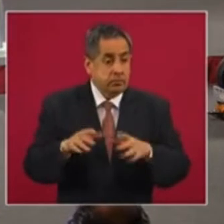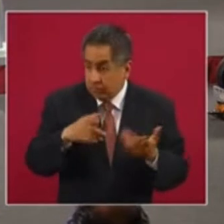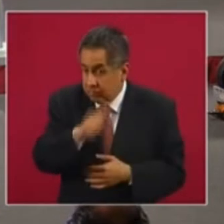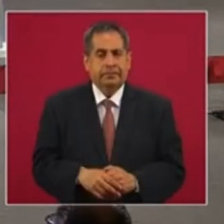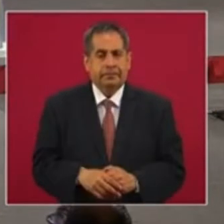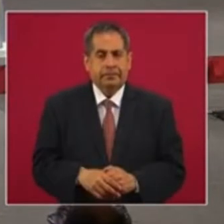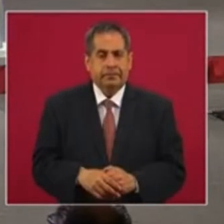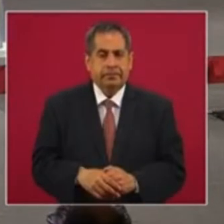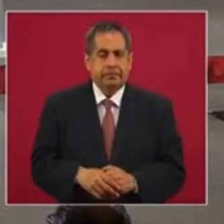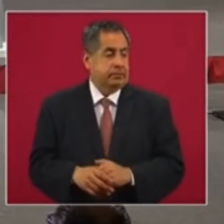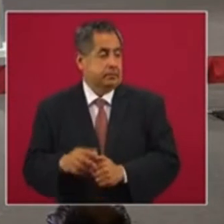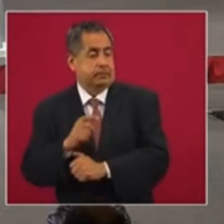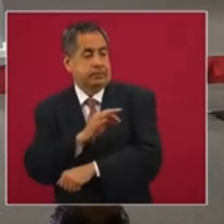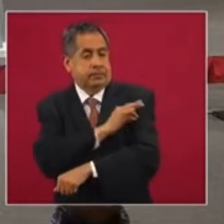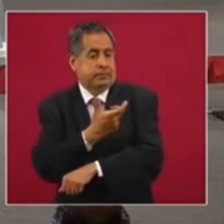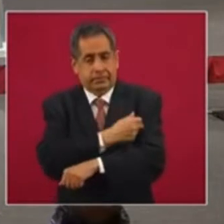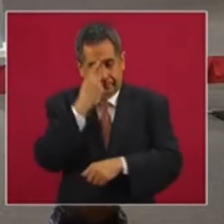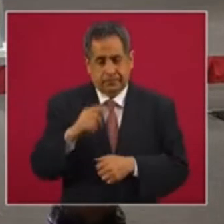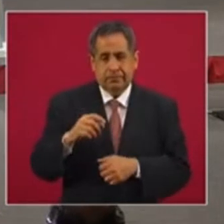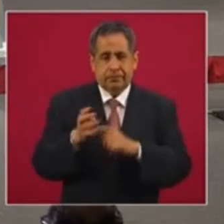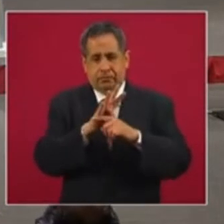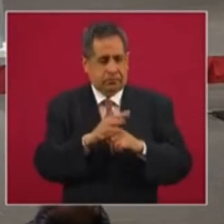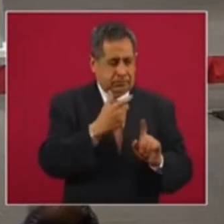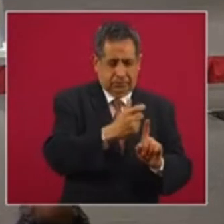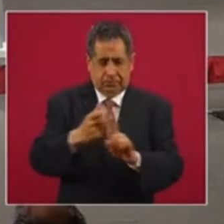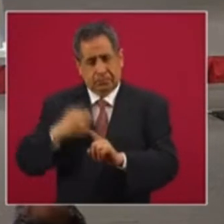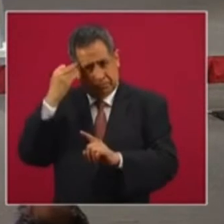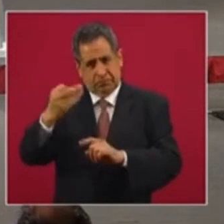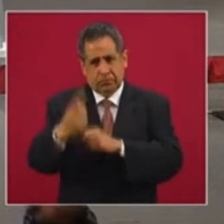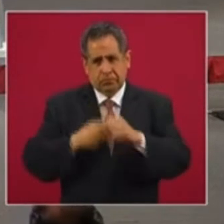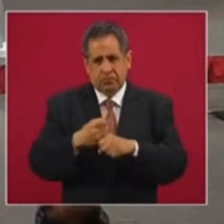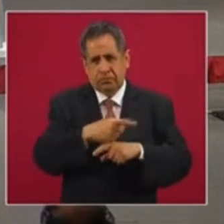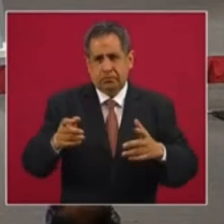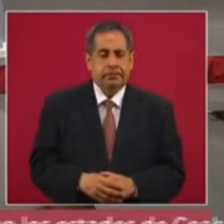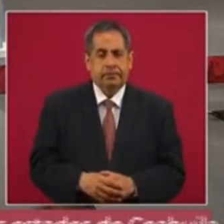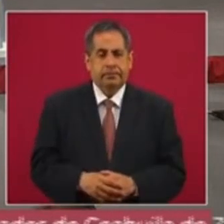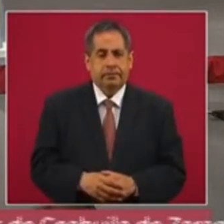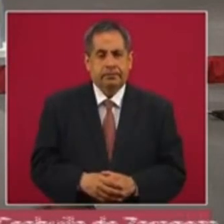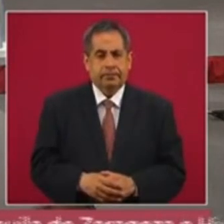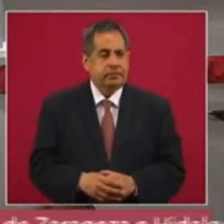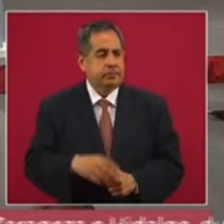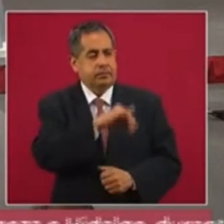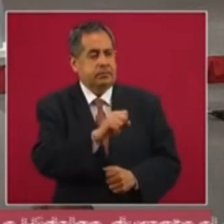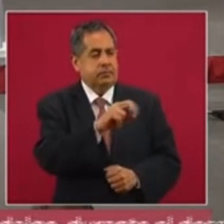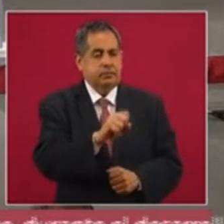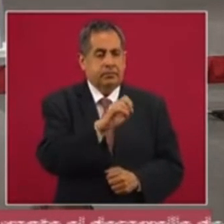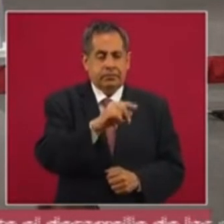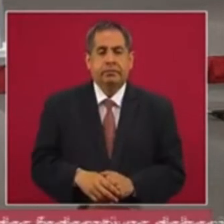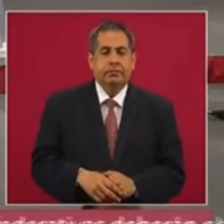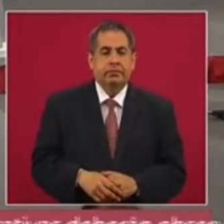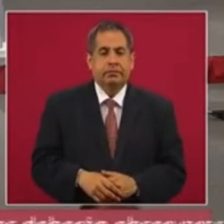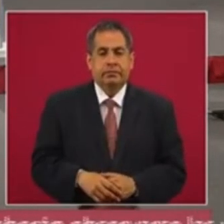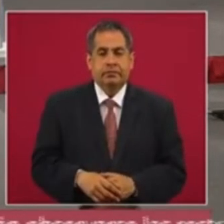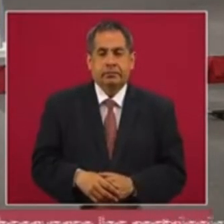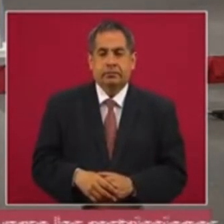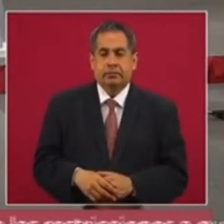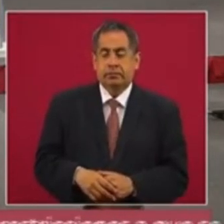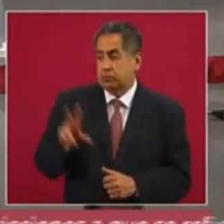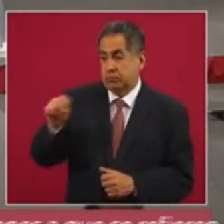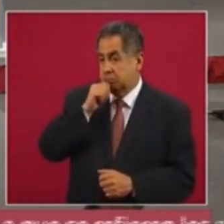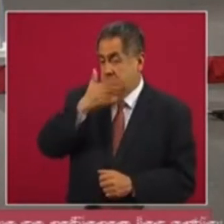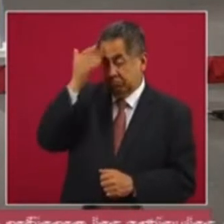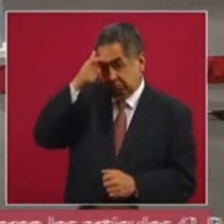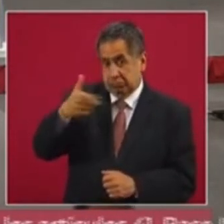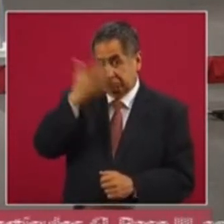por los fideicomisos. Sí, apuntar a todo el país contra la COVID se llevará un año. Va a tardar mucho. Investigan a Jesús Seade por peculado. No, que yo